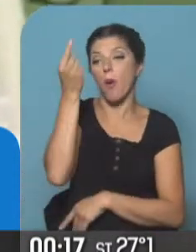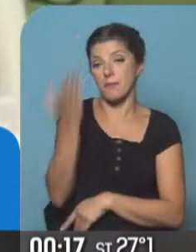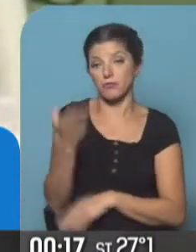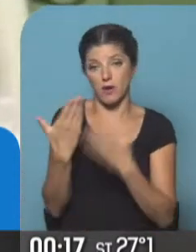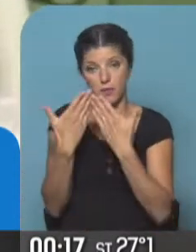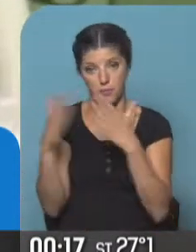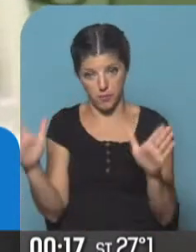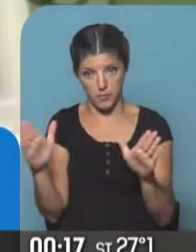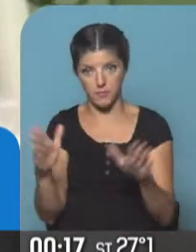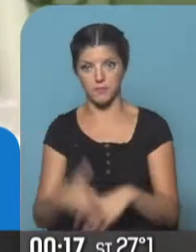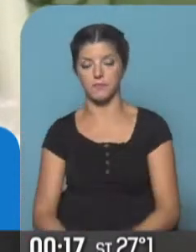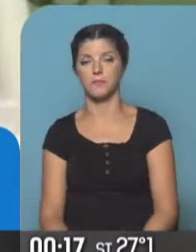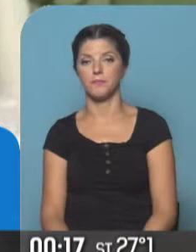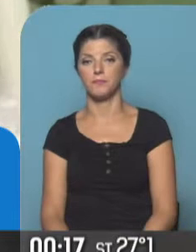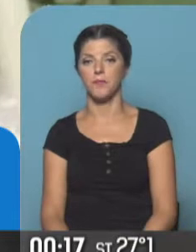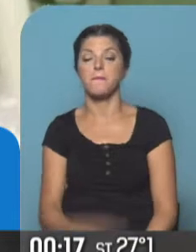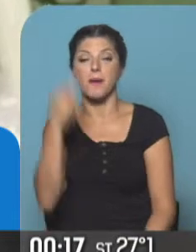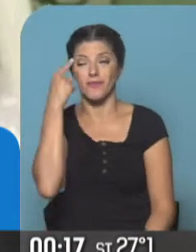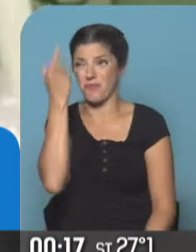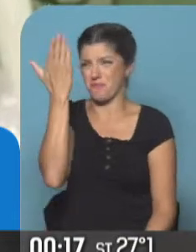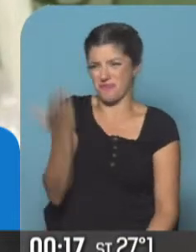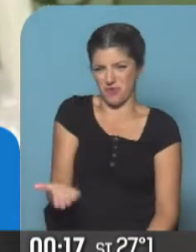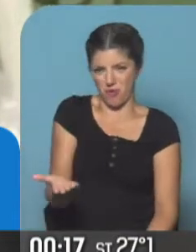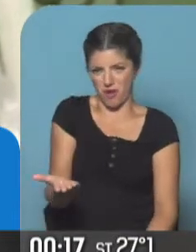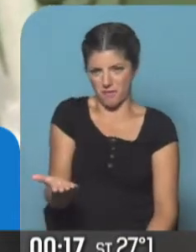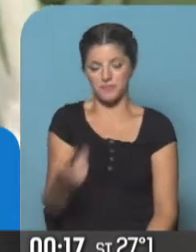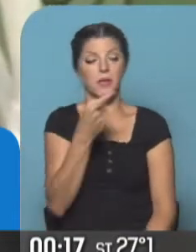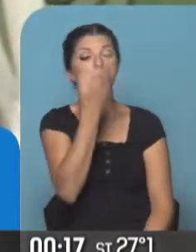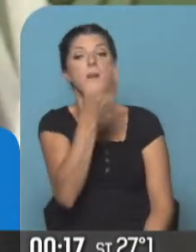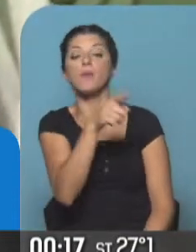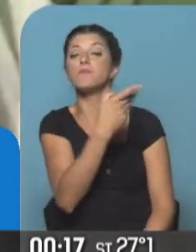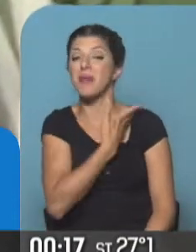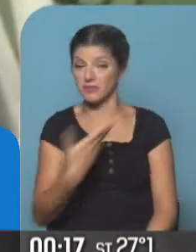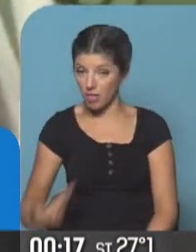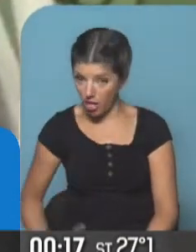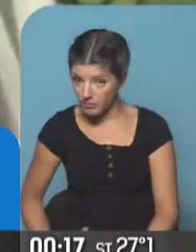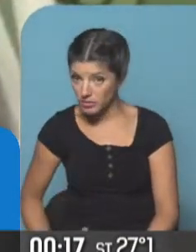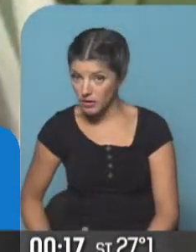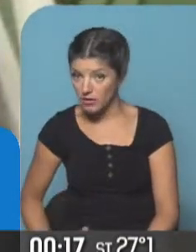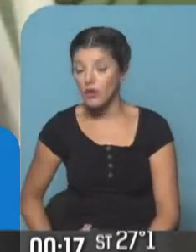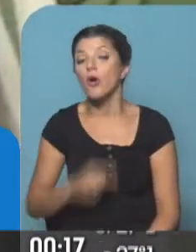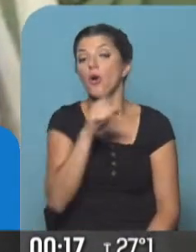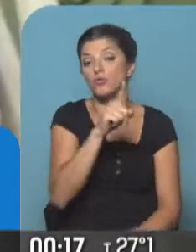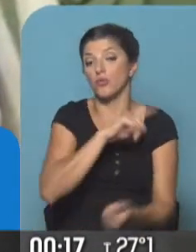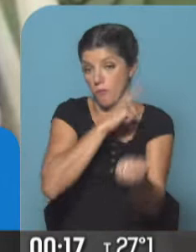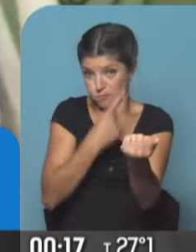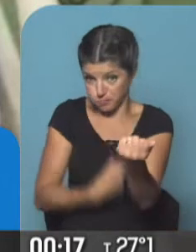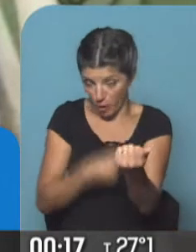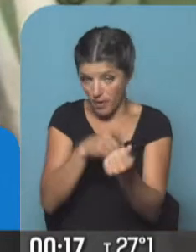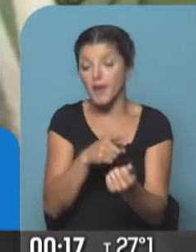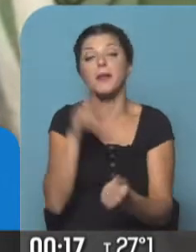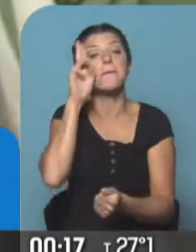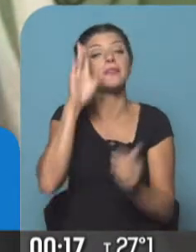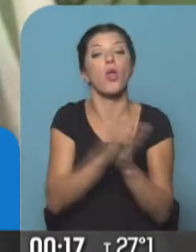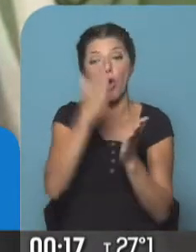humanitarias. El presidente de la República, en uso de las atribuciones que le confiere la Constitución Política del